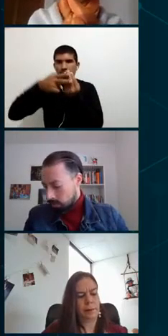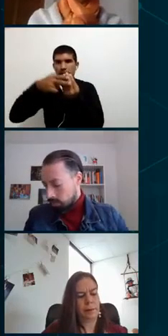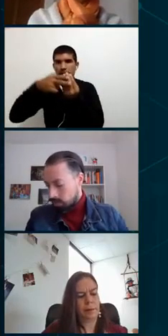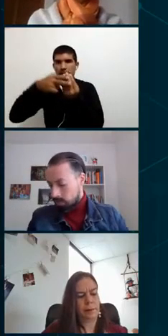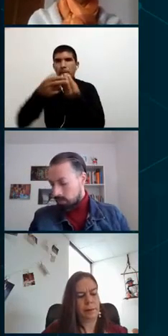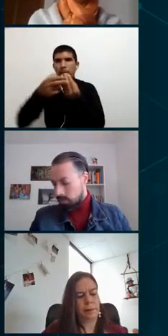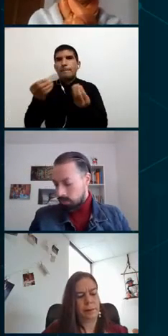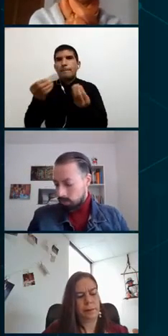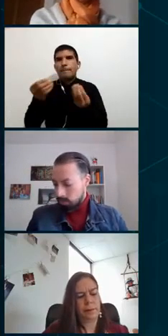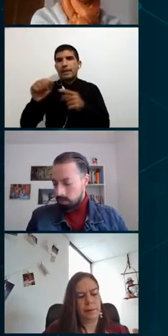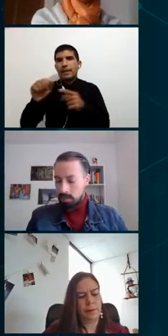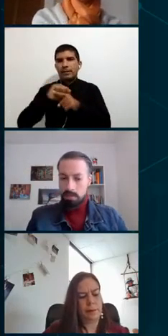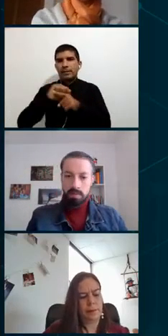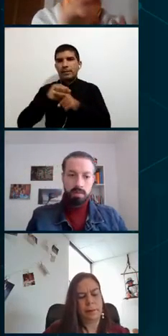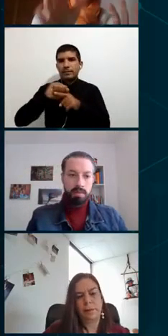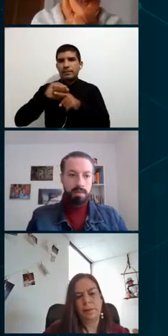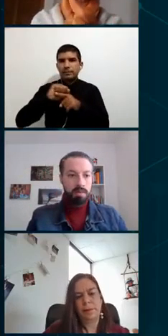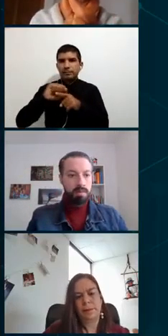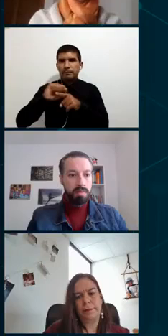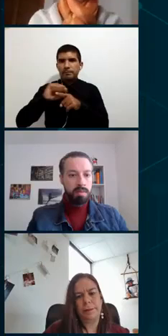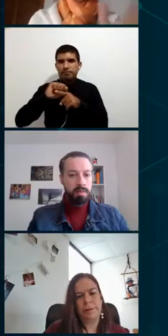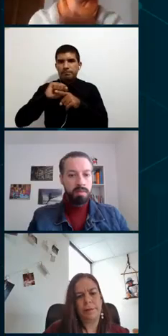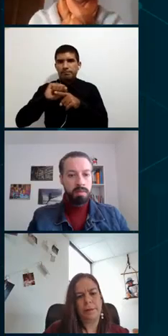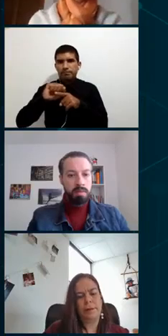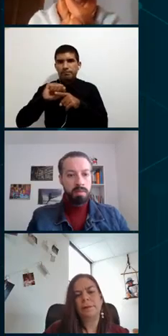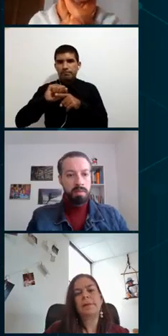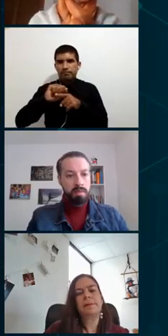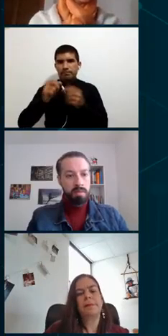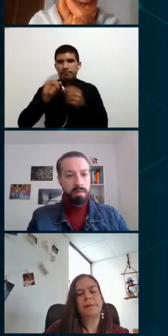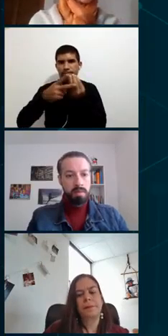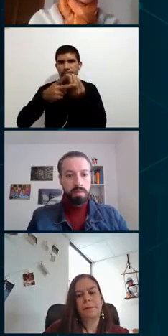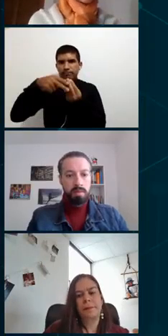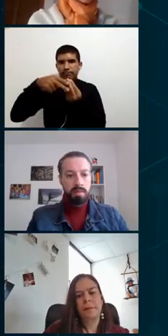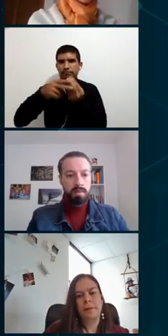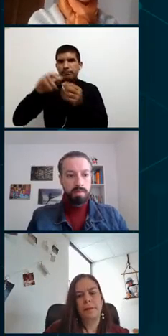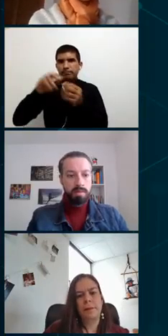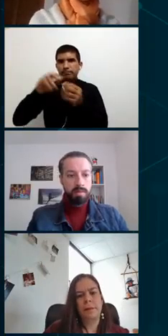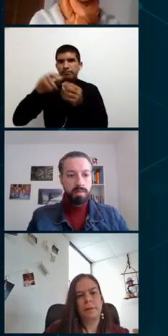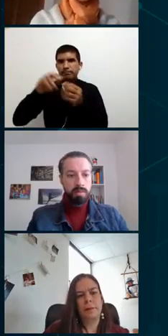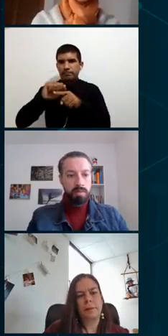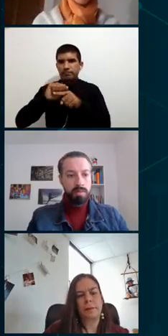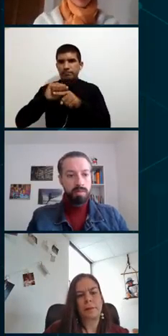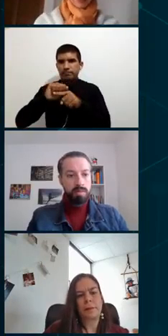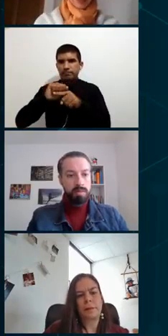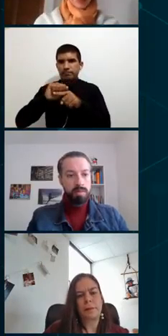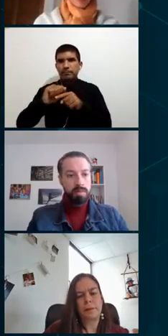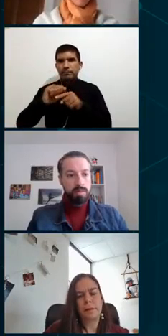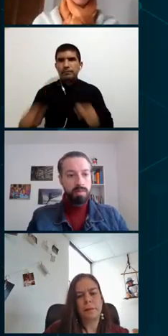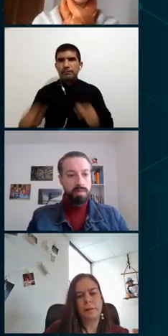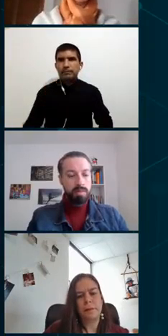usarla, que es el mapa de empatía. Vamos a recorrerlo aquí con la persona,